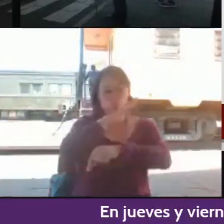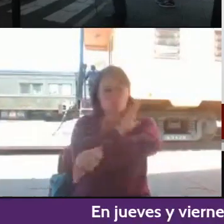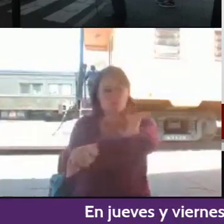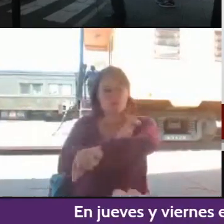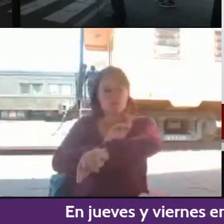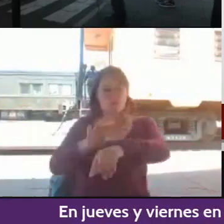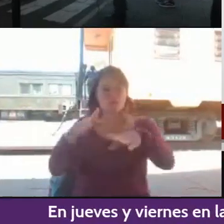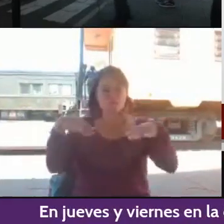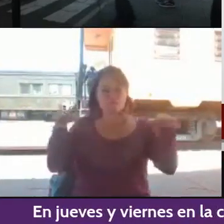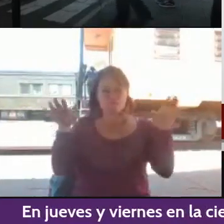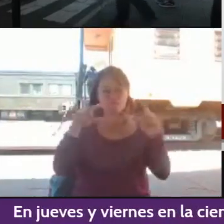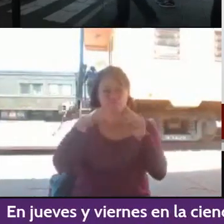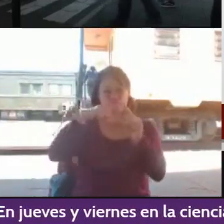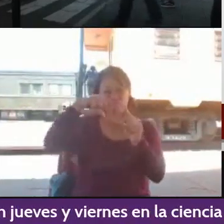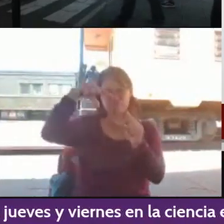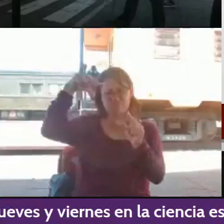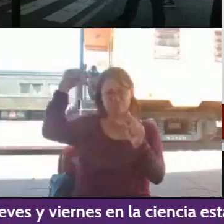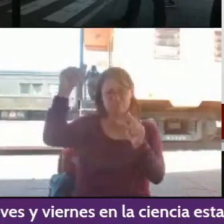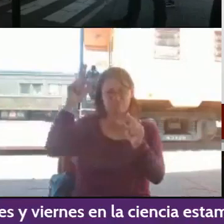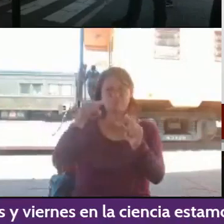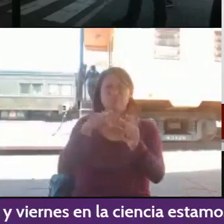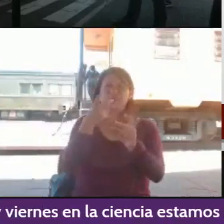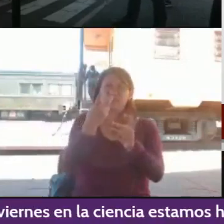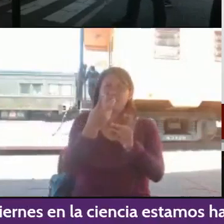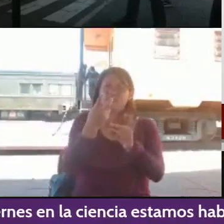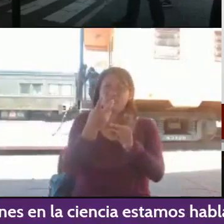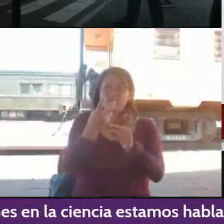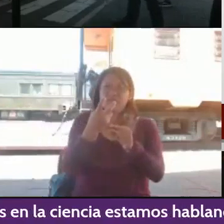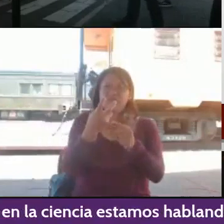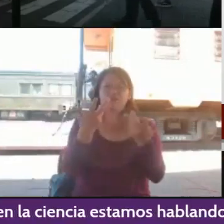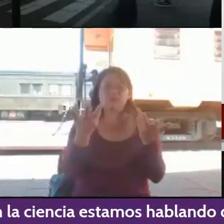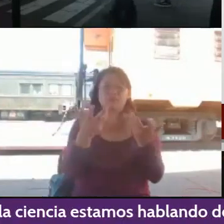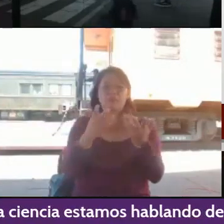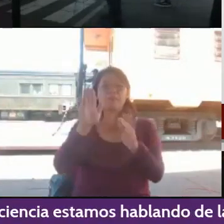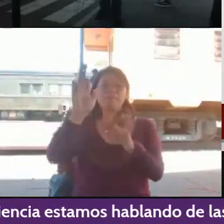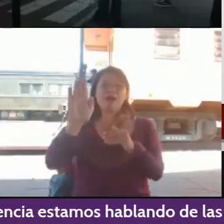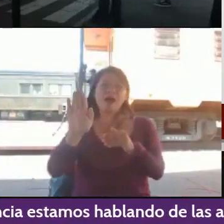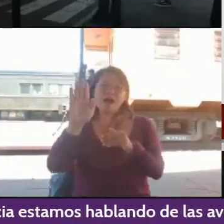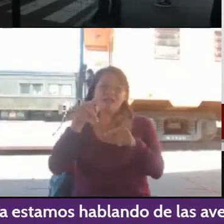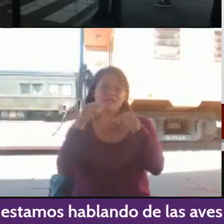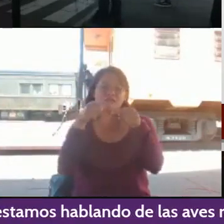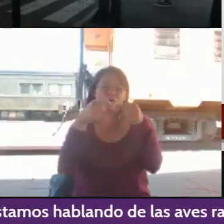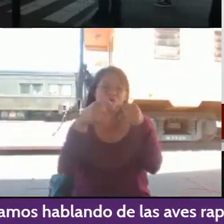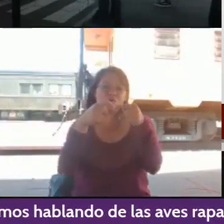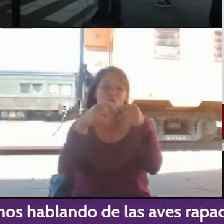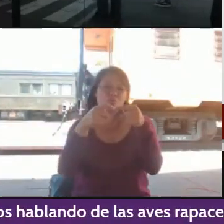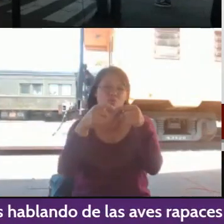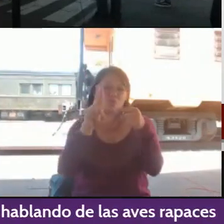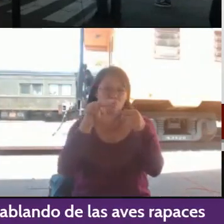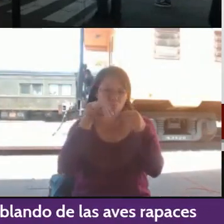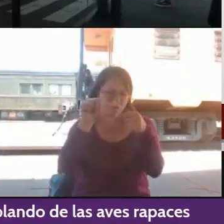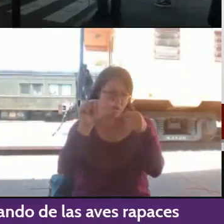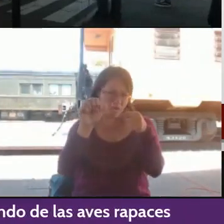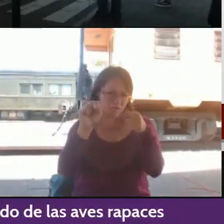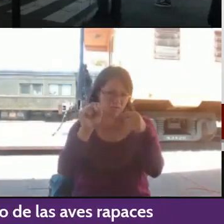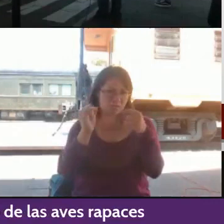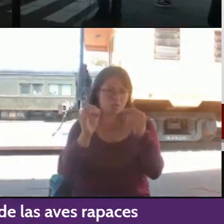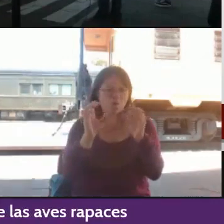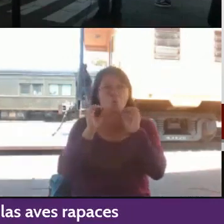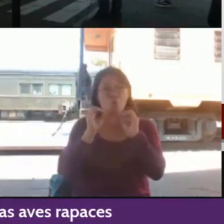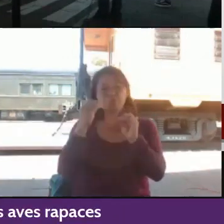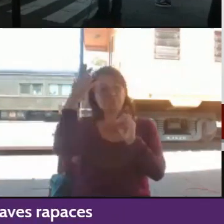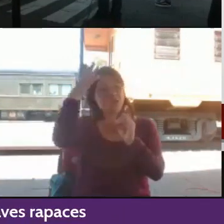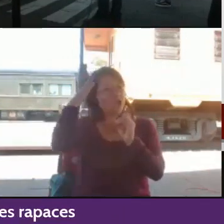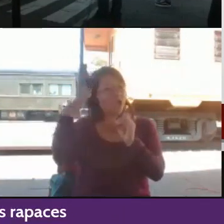son estructuras queratinizadas. O sea, tienen una formación muy similar a nuestras uñas, por ejemplo, o a nuestro cabello también. Son estructuras